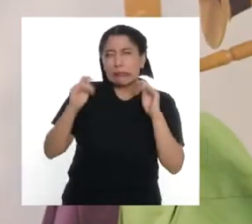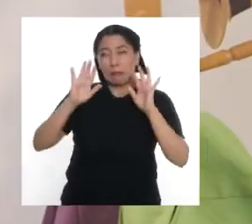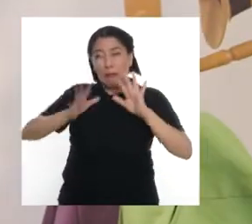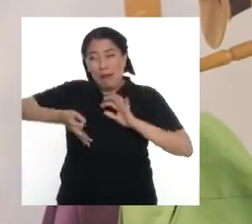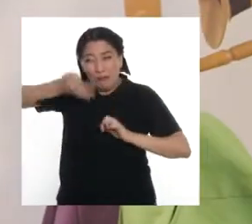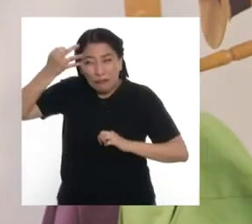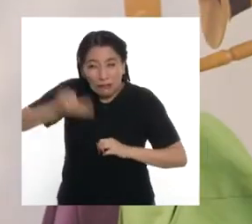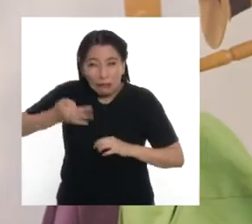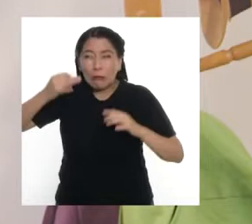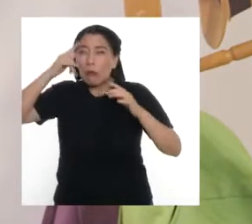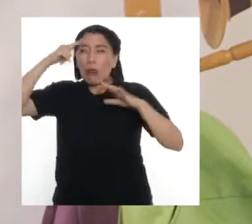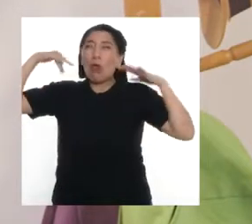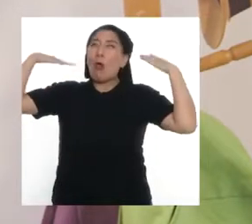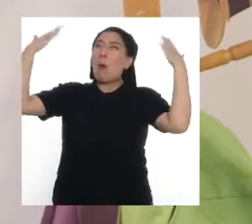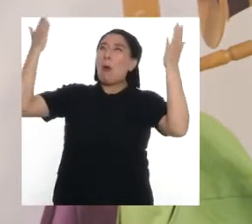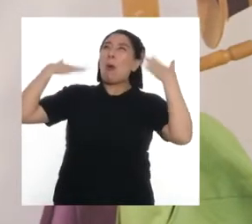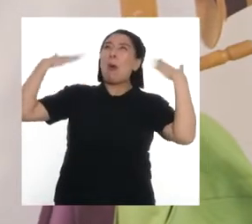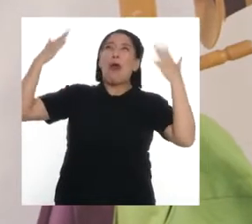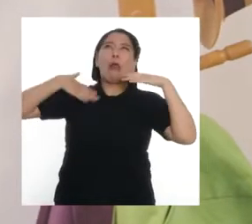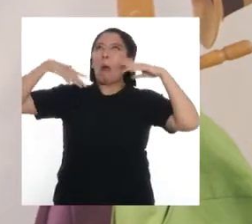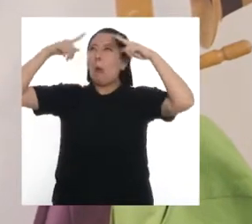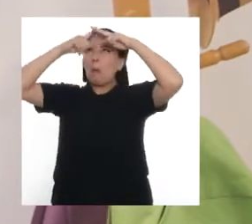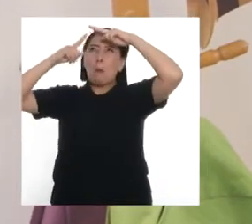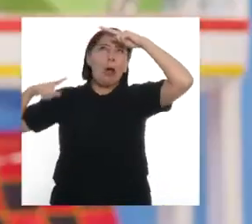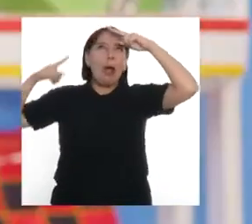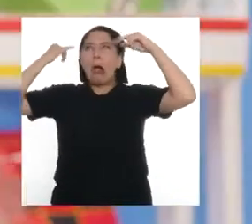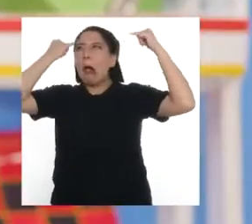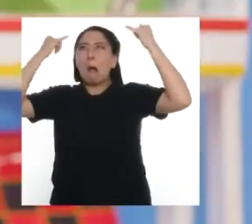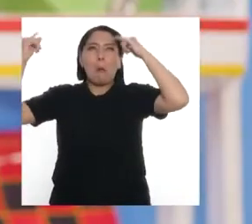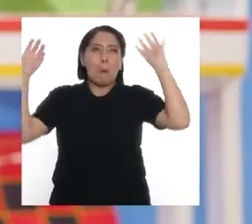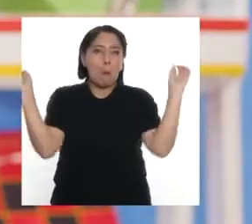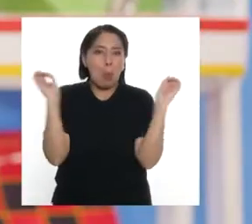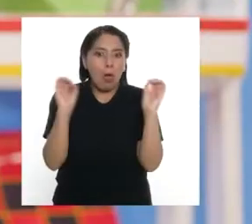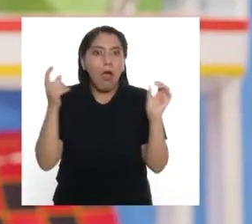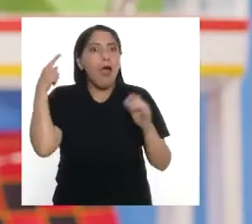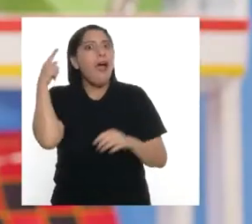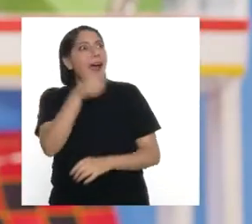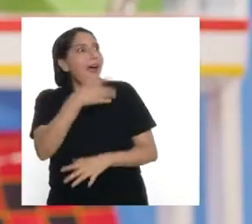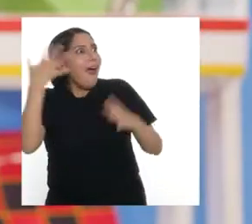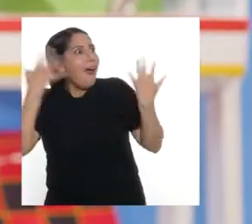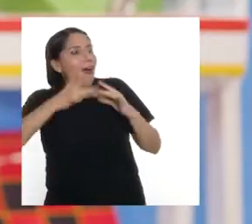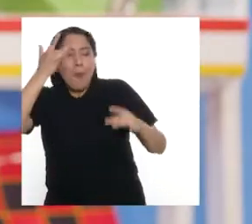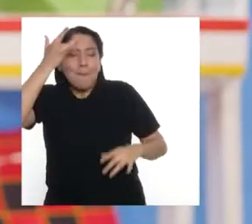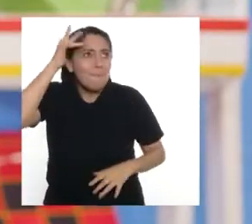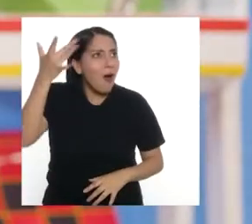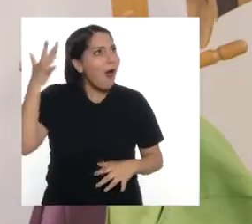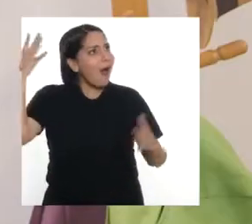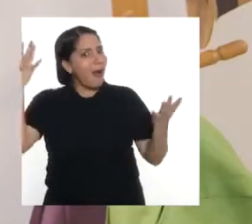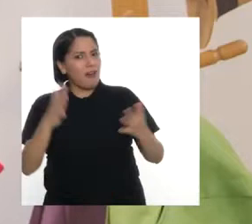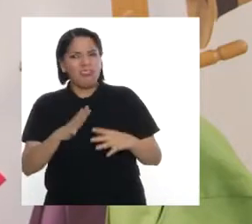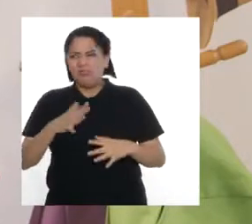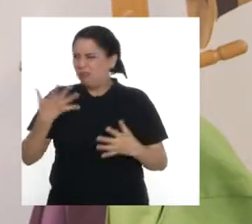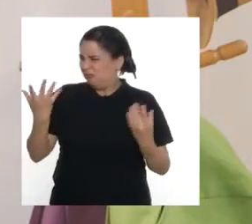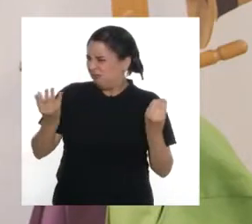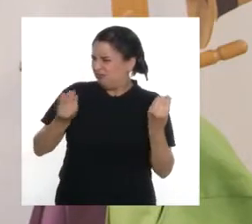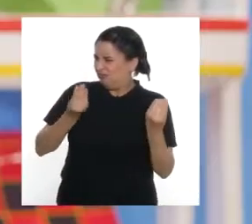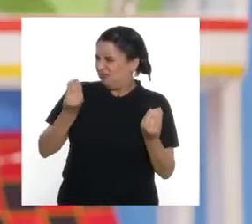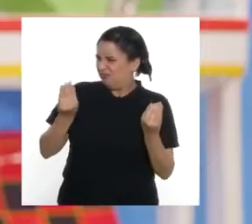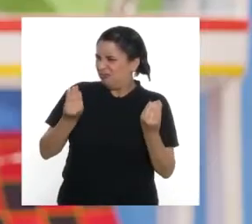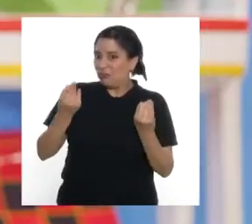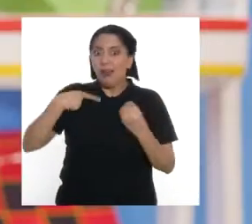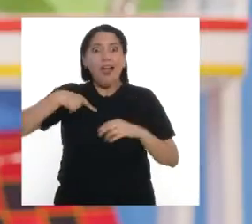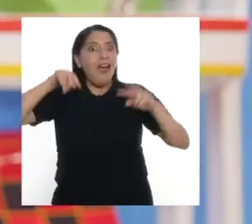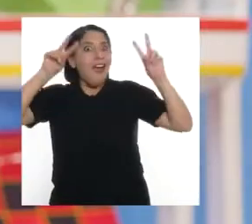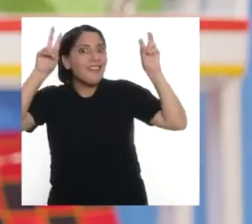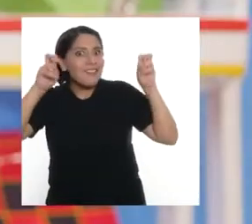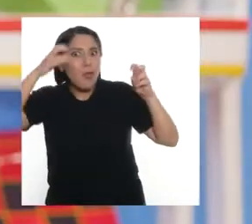verdad es que con este calor no se me ocurren muchas ideas. ¡Eso es, Raulín! ¡Eres un genio! ¿Ah, sí? ¿Por